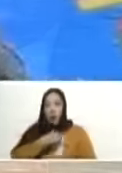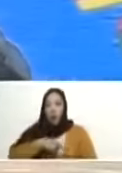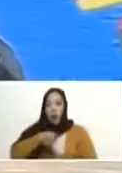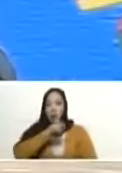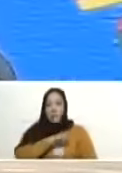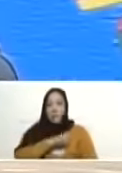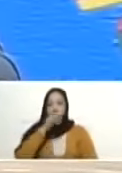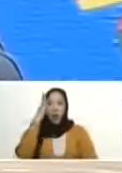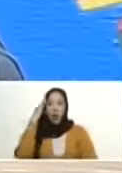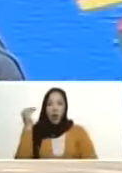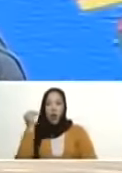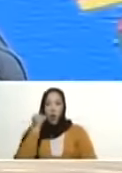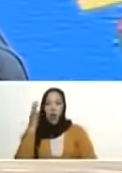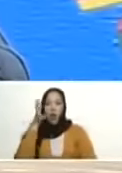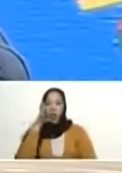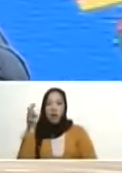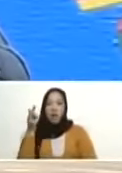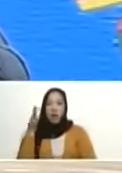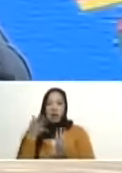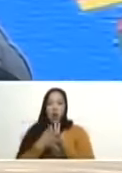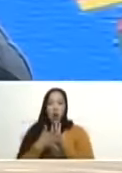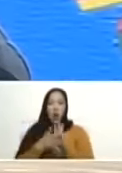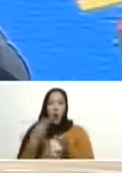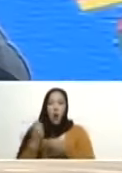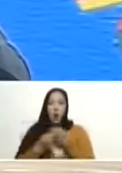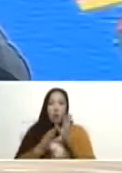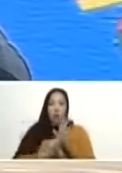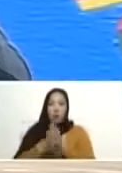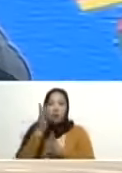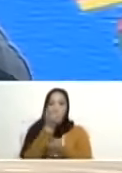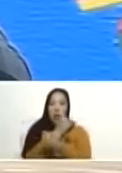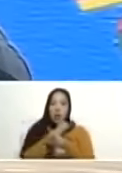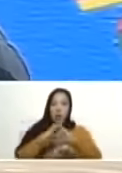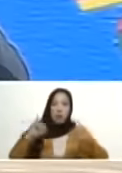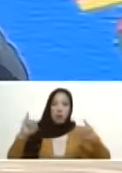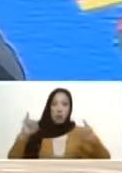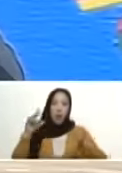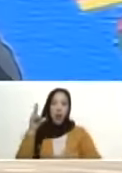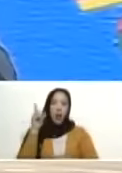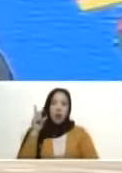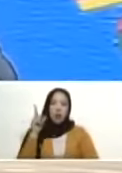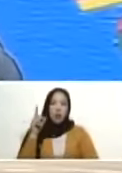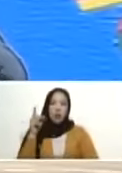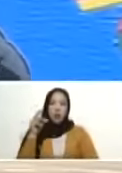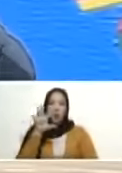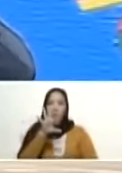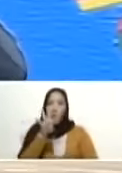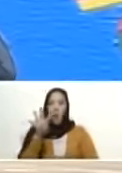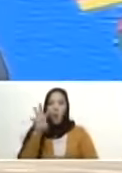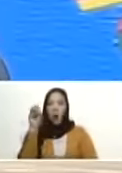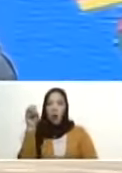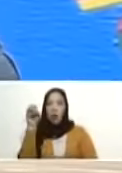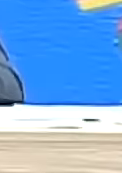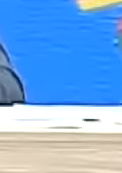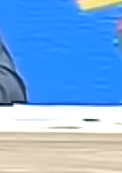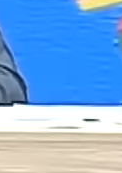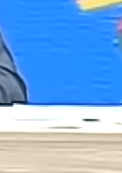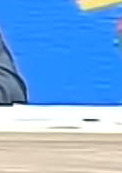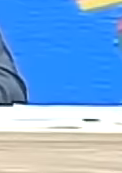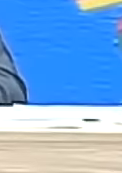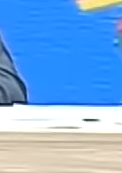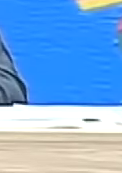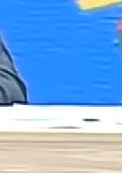surgimiento creciente en la década, la segunda parte de la década de los 40, la década de los 50, eso